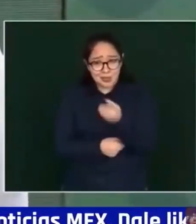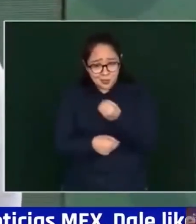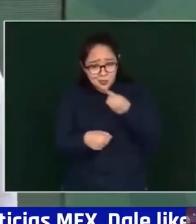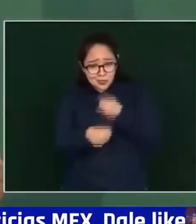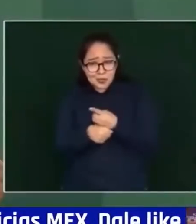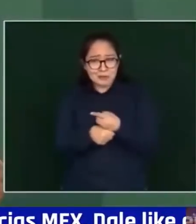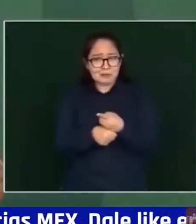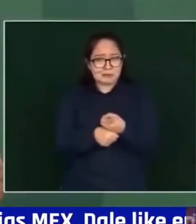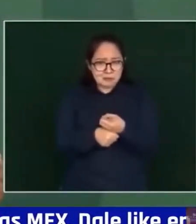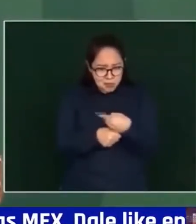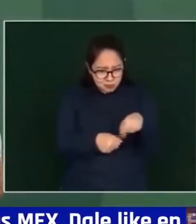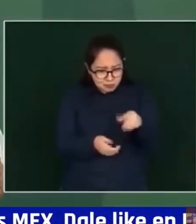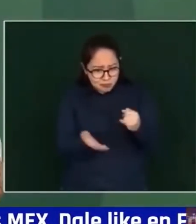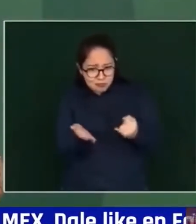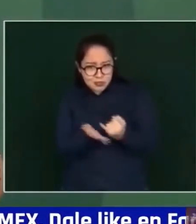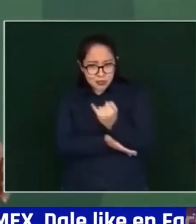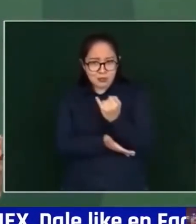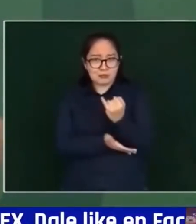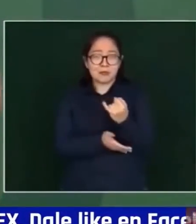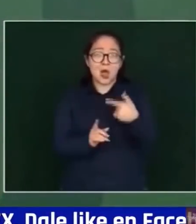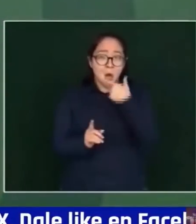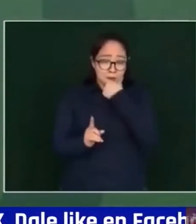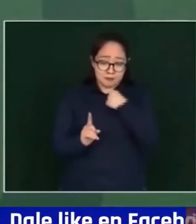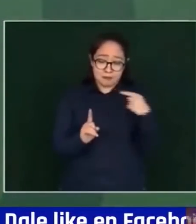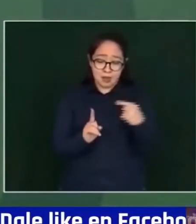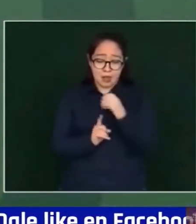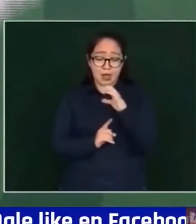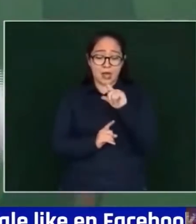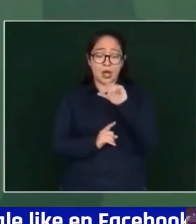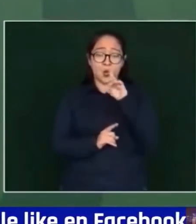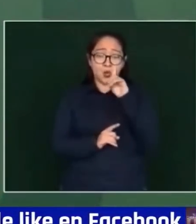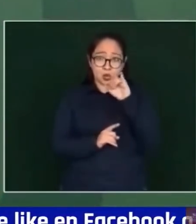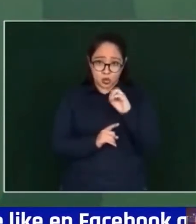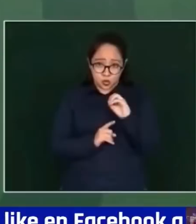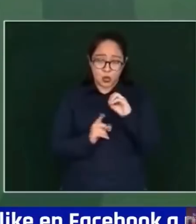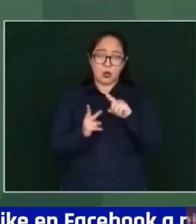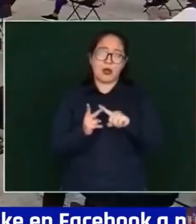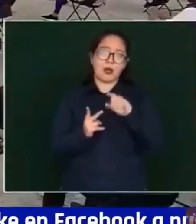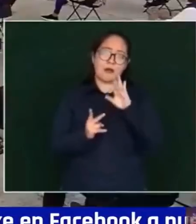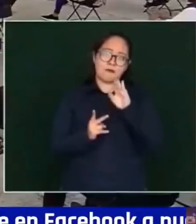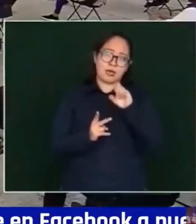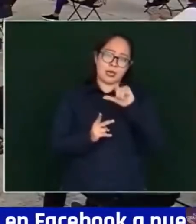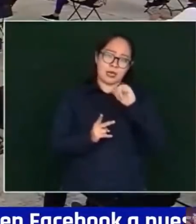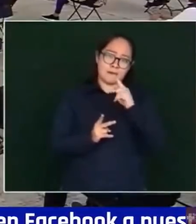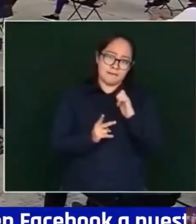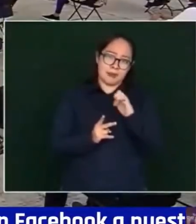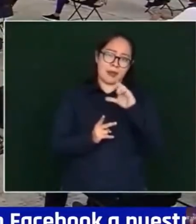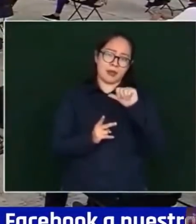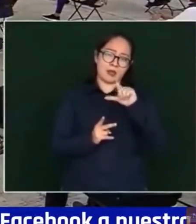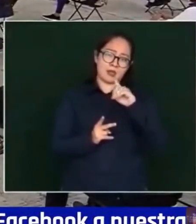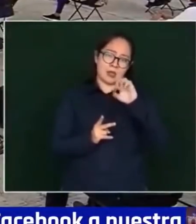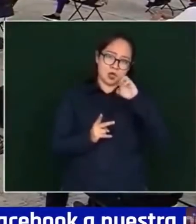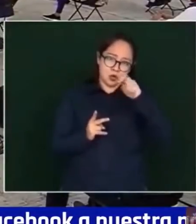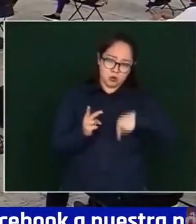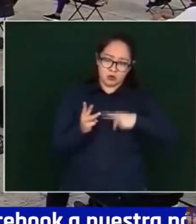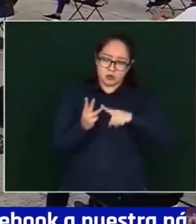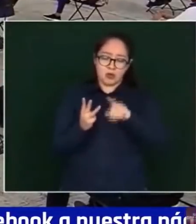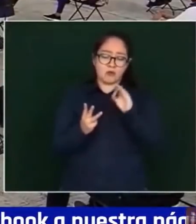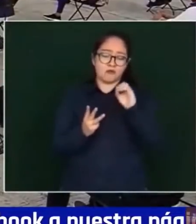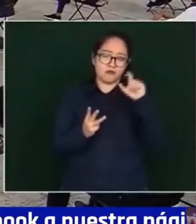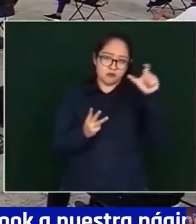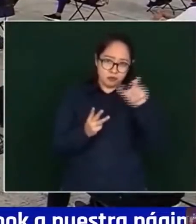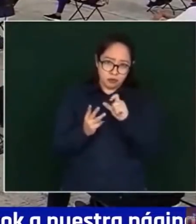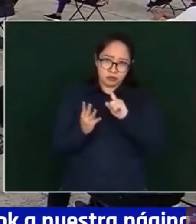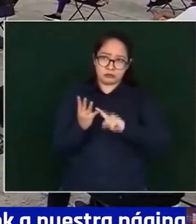Claudio X González debería estar encabezando esto, Felipe Calderón, Fox, Zedillo,